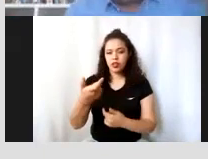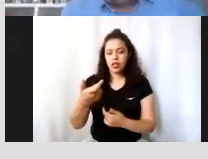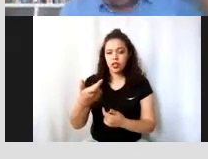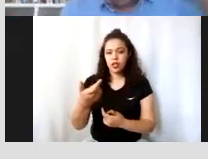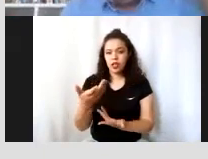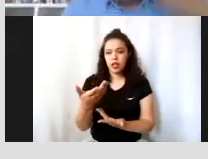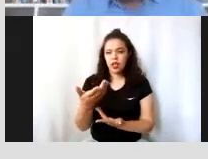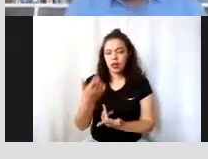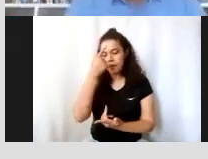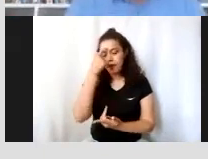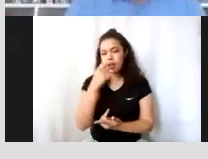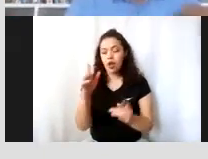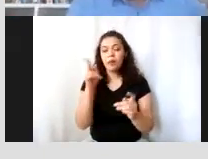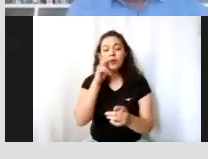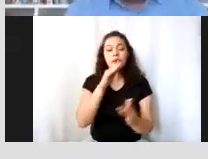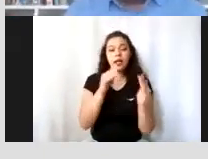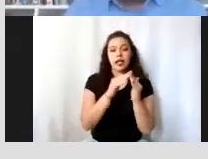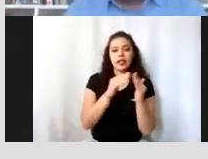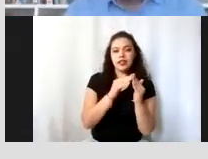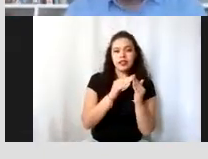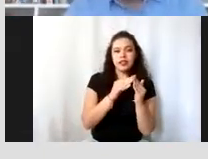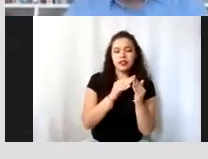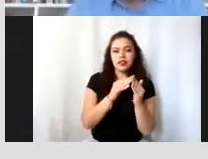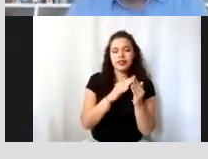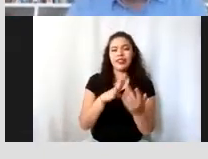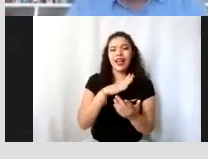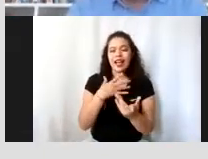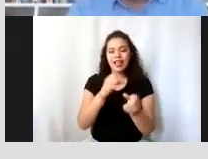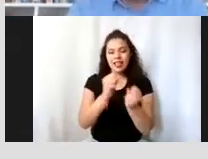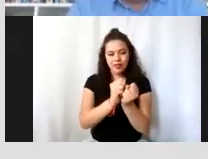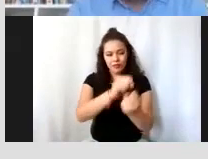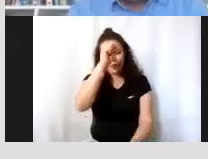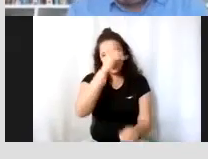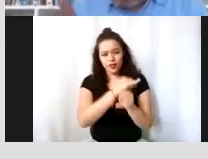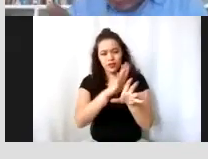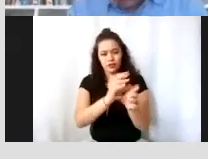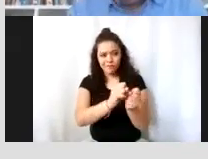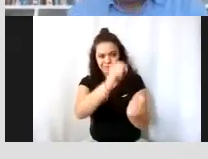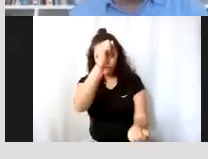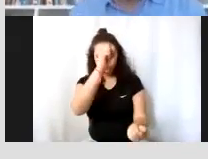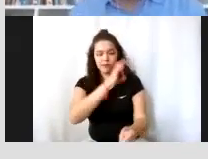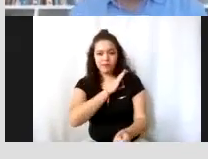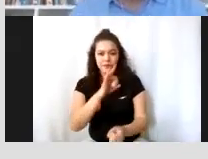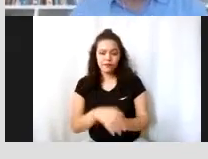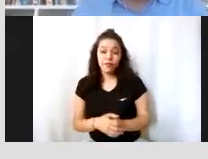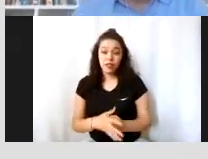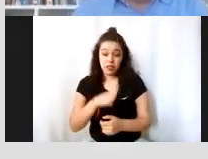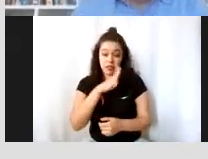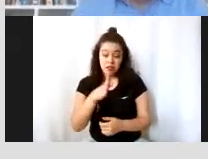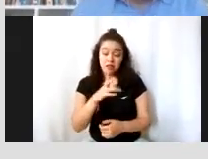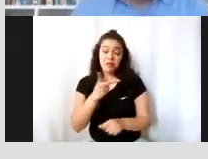comprobante de domicilio revela por sí mismo muchos datos. Y generalmente eso pasa, eso